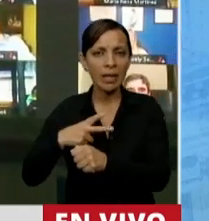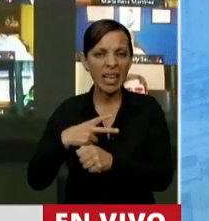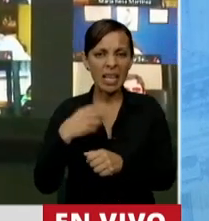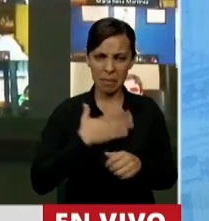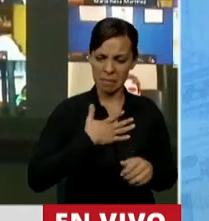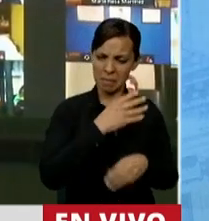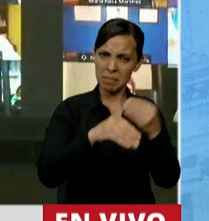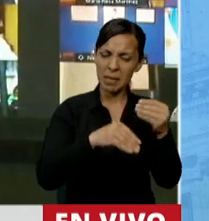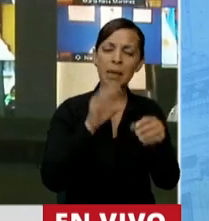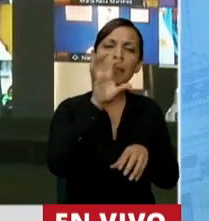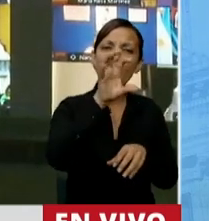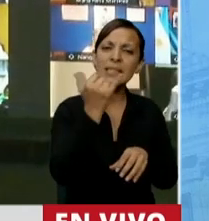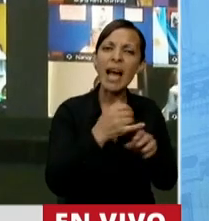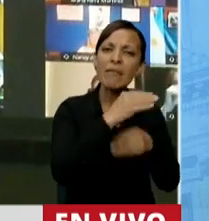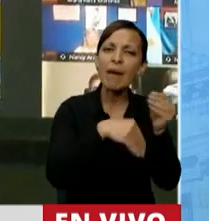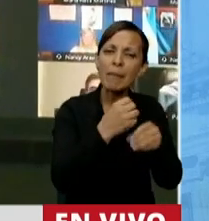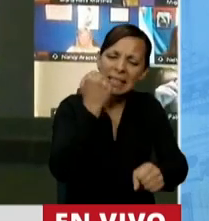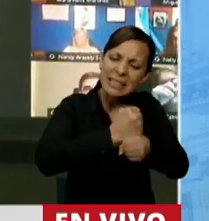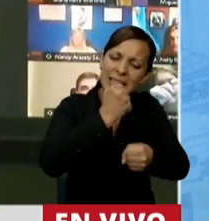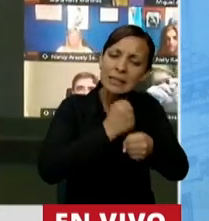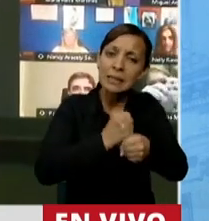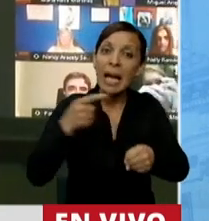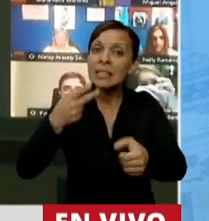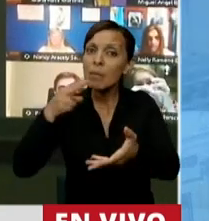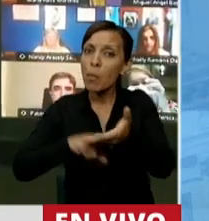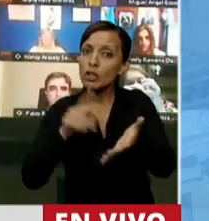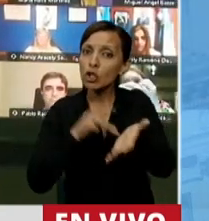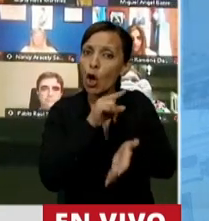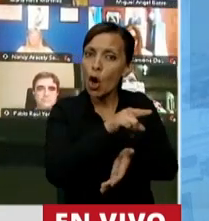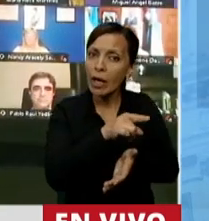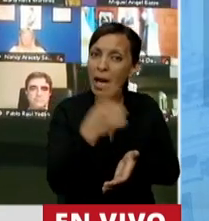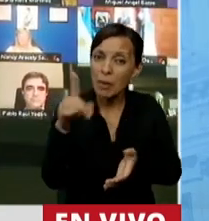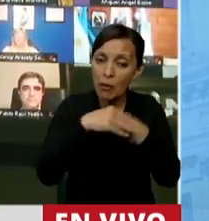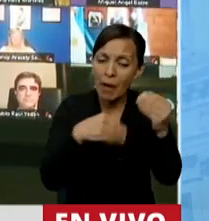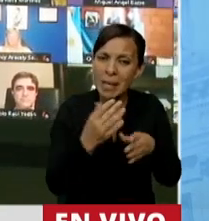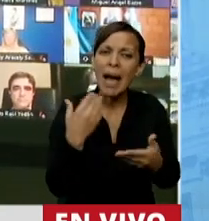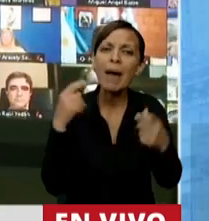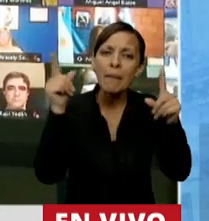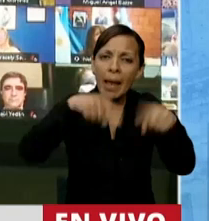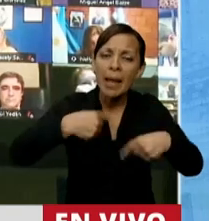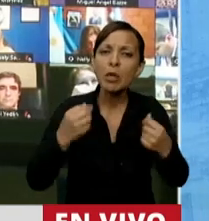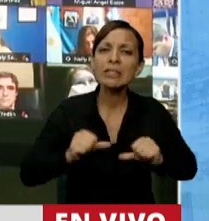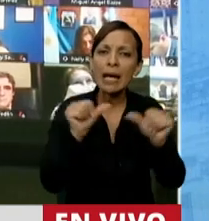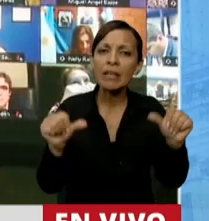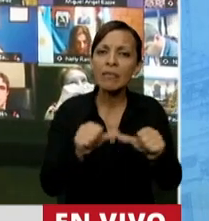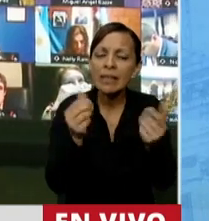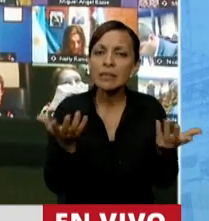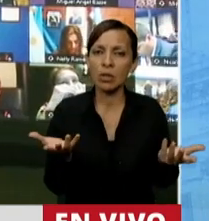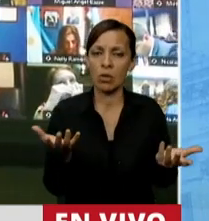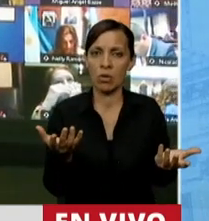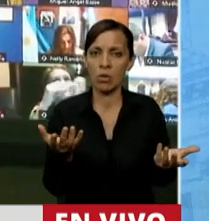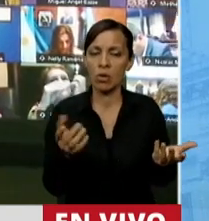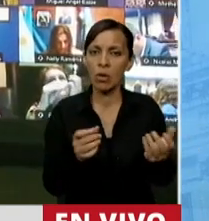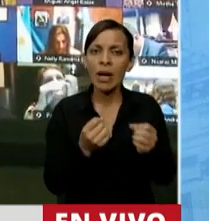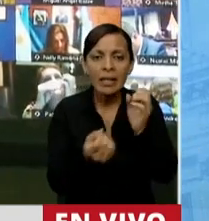familias que han trabajado y que este impuesto las alcanza y han dejado el lomo en nuestra provincia para tener lo que tienen y